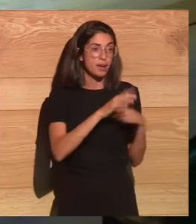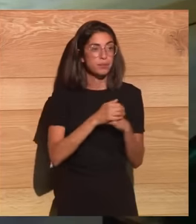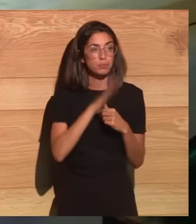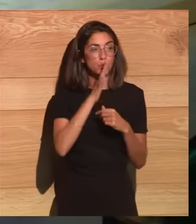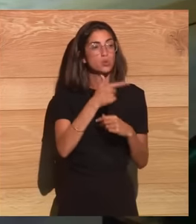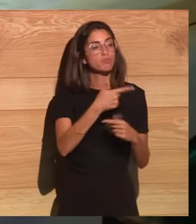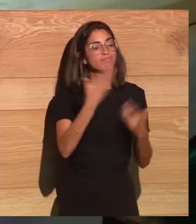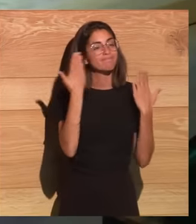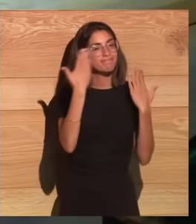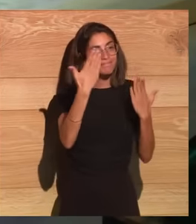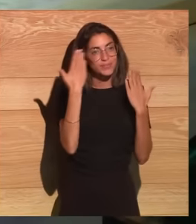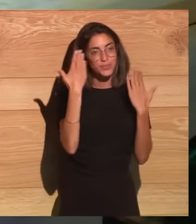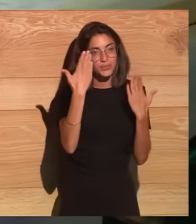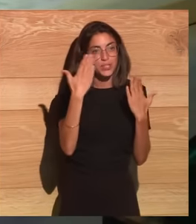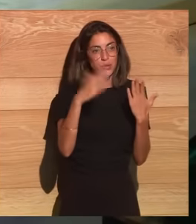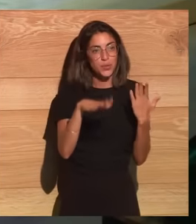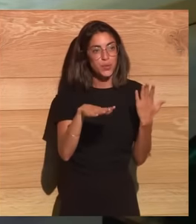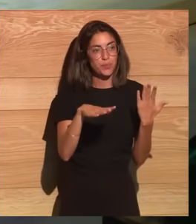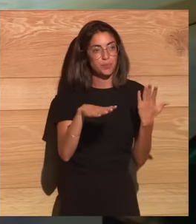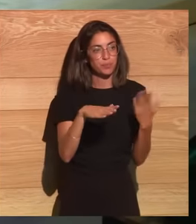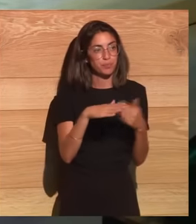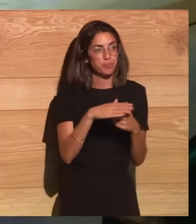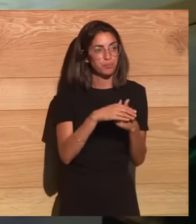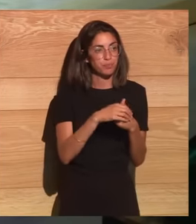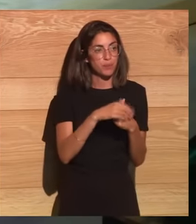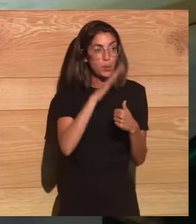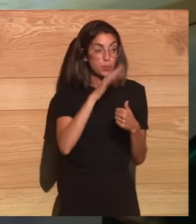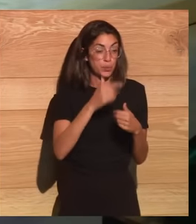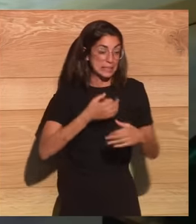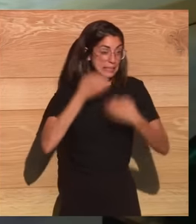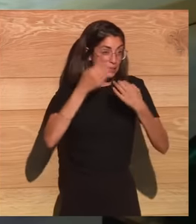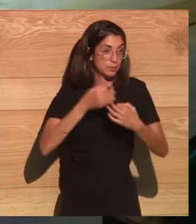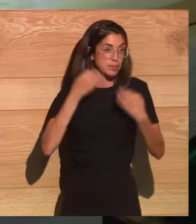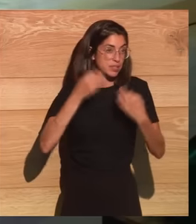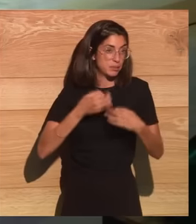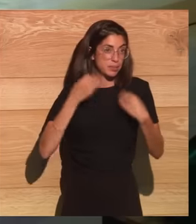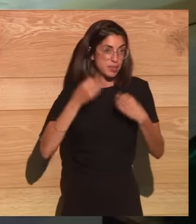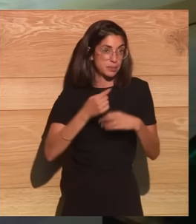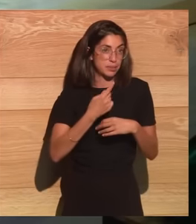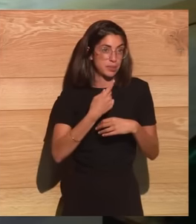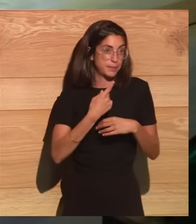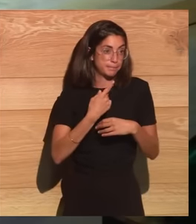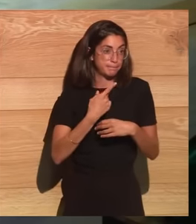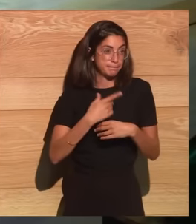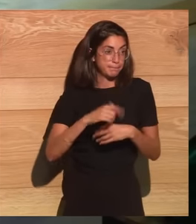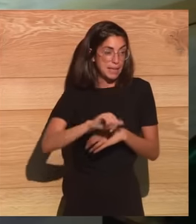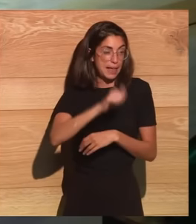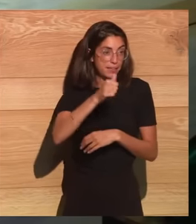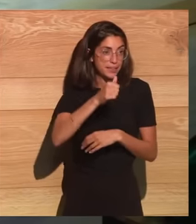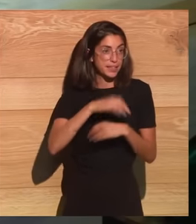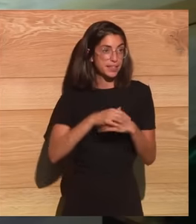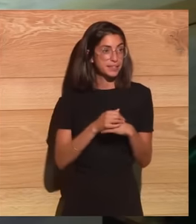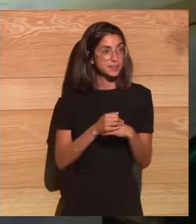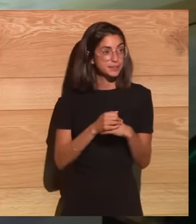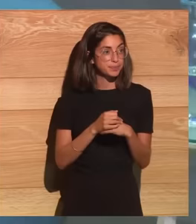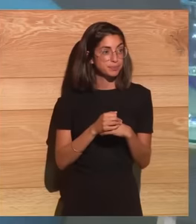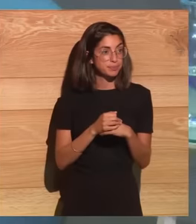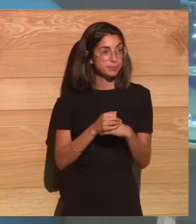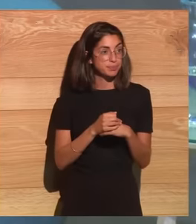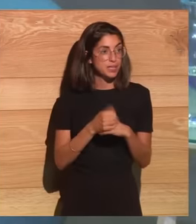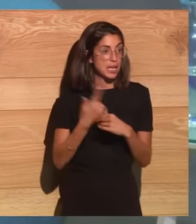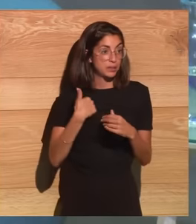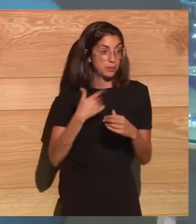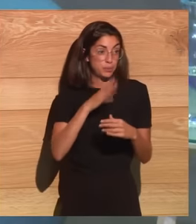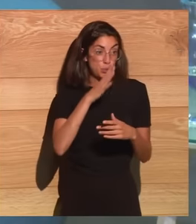Te felicito muchísimo porque... Con Arturo bueno, aciertan casi siempre, te aviso. Es que acierta. El lío es luego. El libro